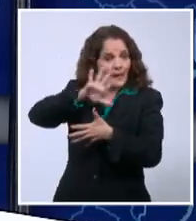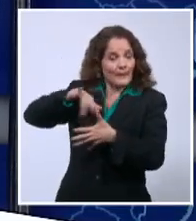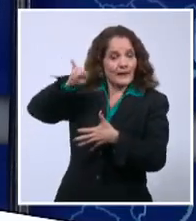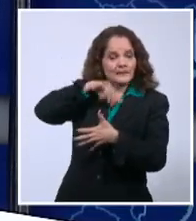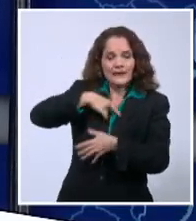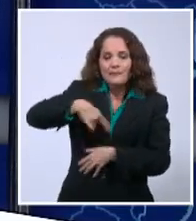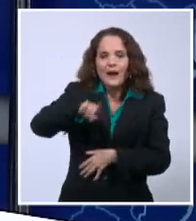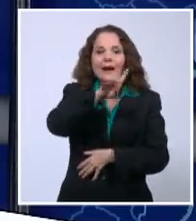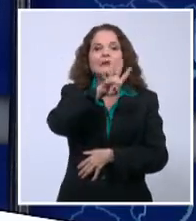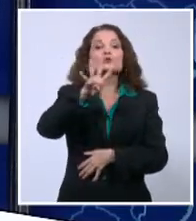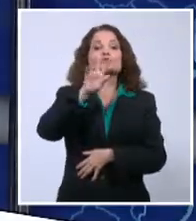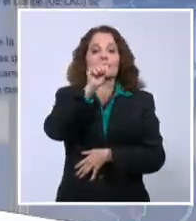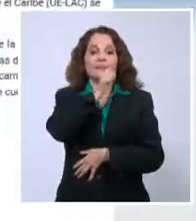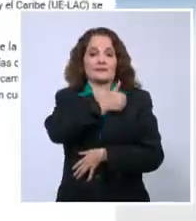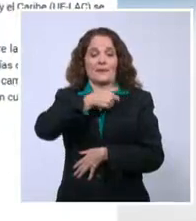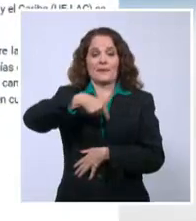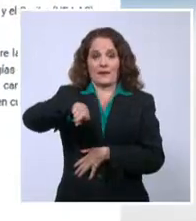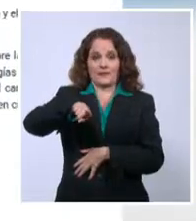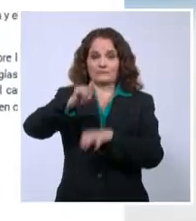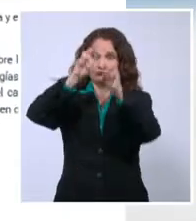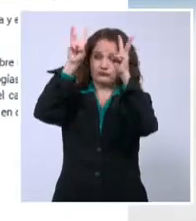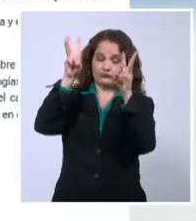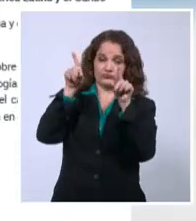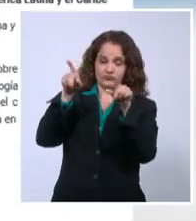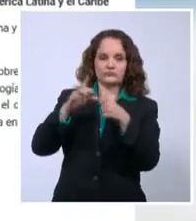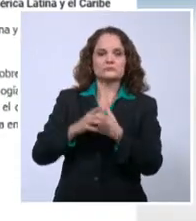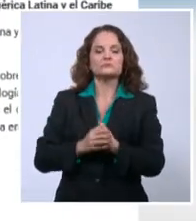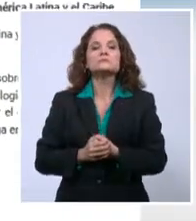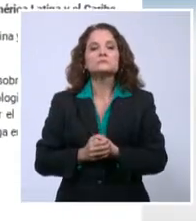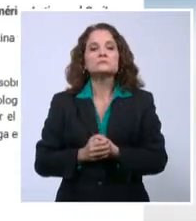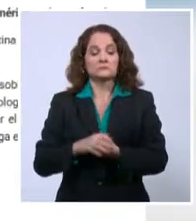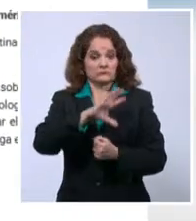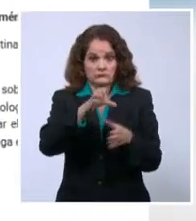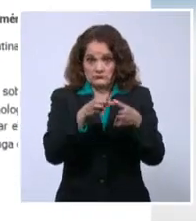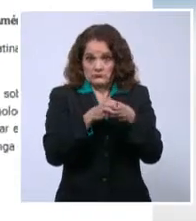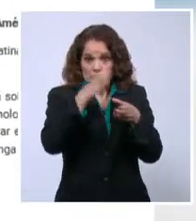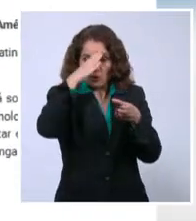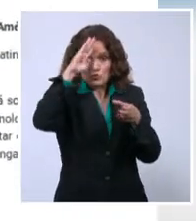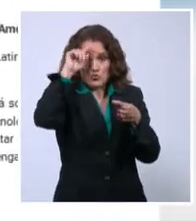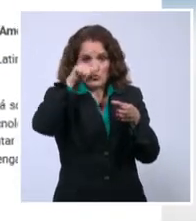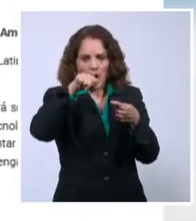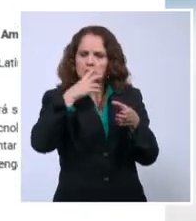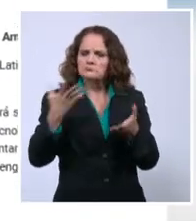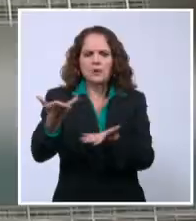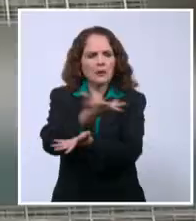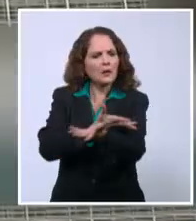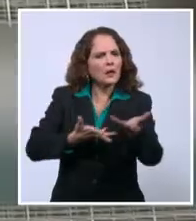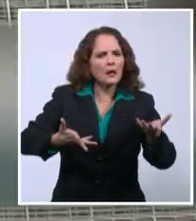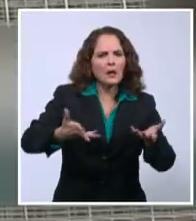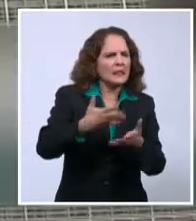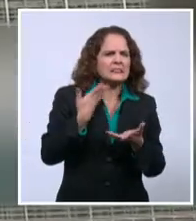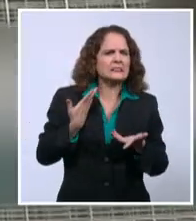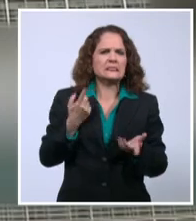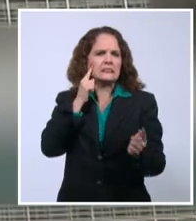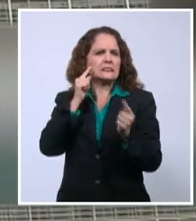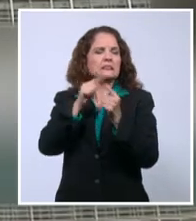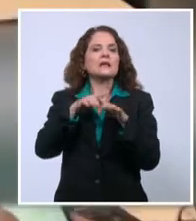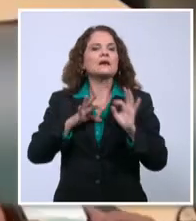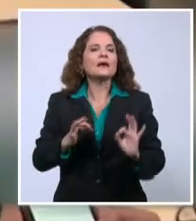14 de diciembre. La delegación cubana, junto al resto de las participantes, dialogará sobre la necesidad de una